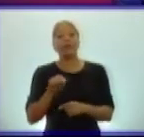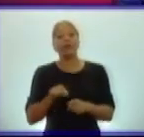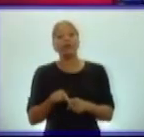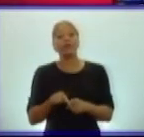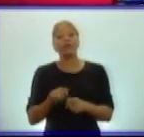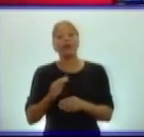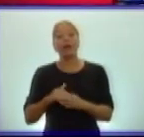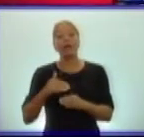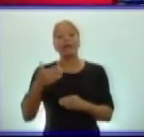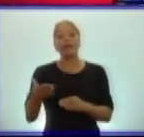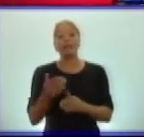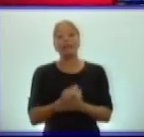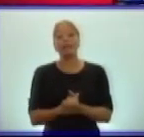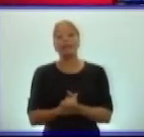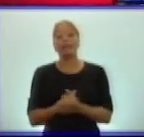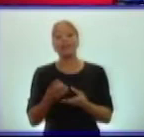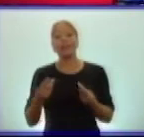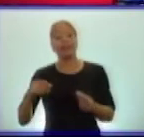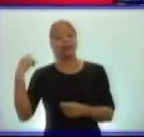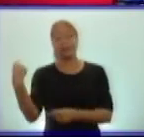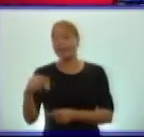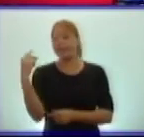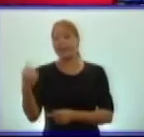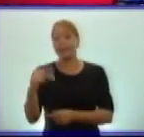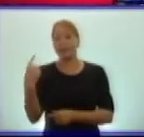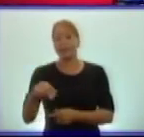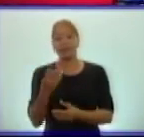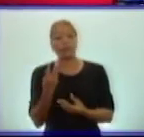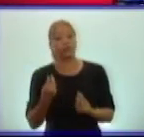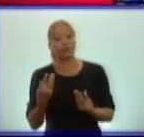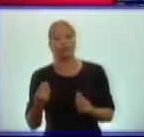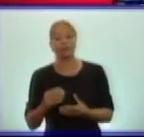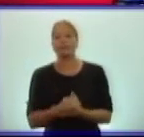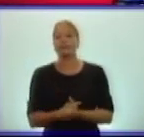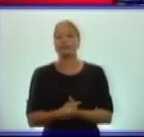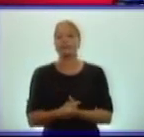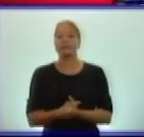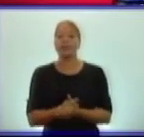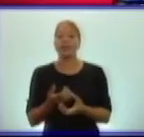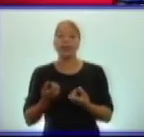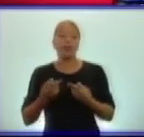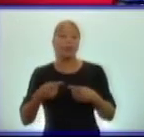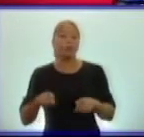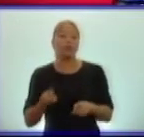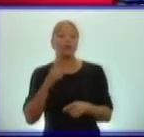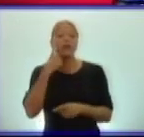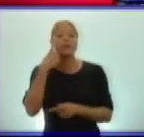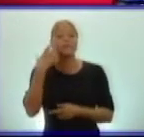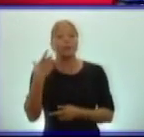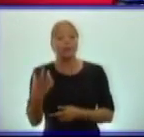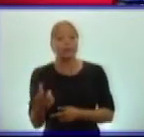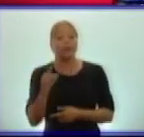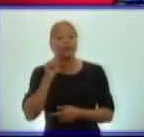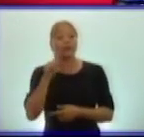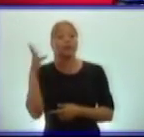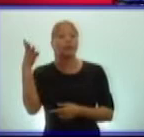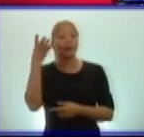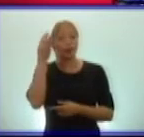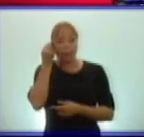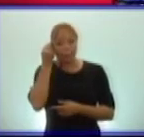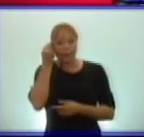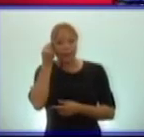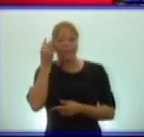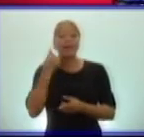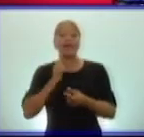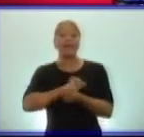propia improductividad del trabajo esclavo que se estaba dando en este sistema esclavista. Por tanto, era importante que usted además comprenda que para